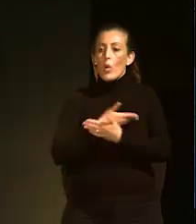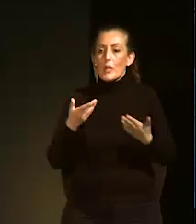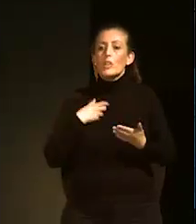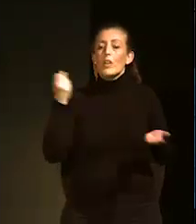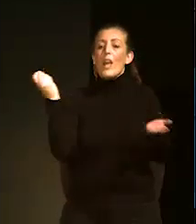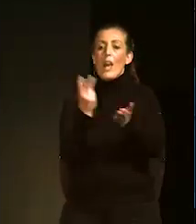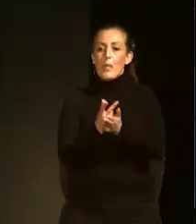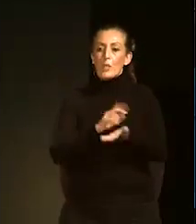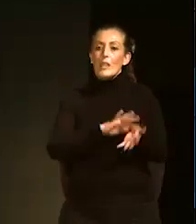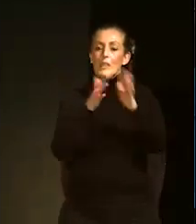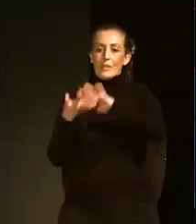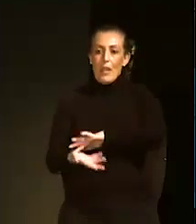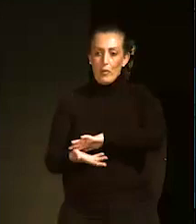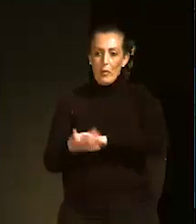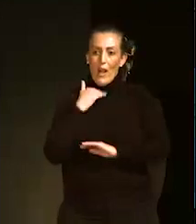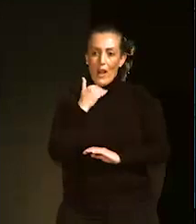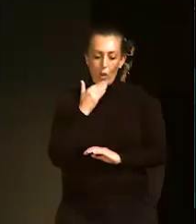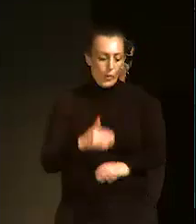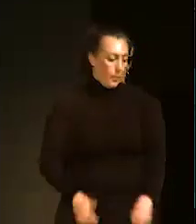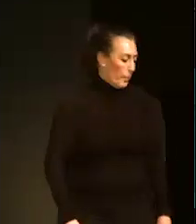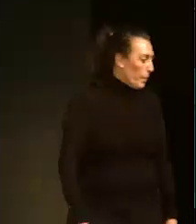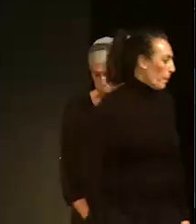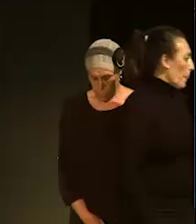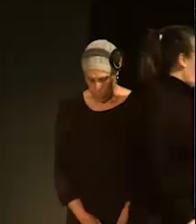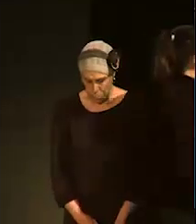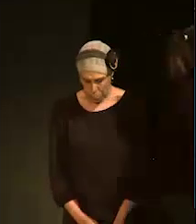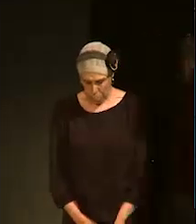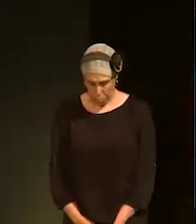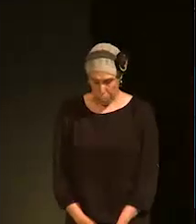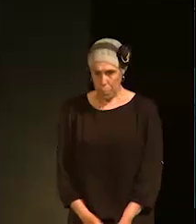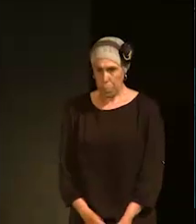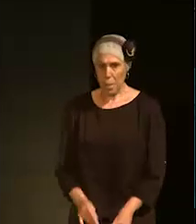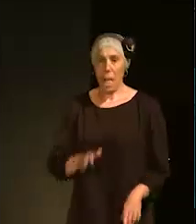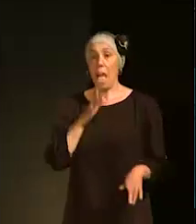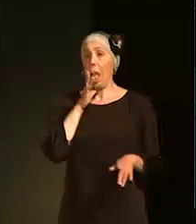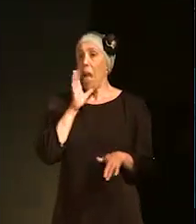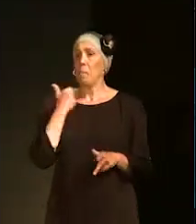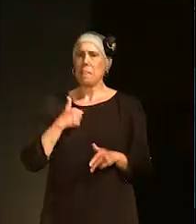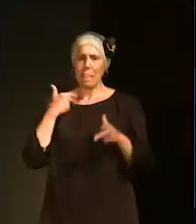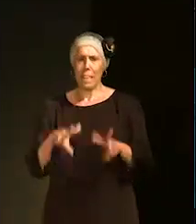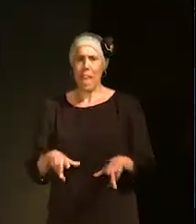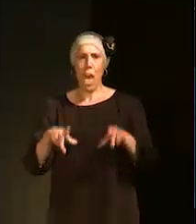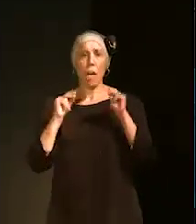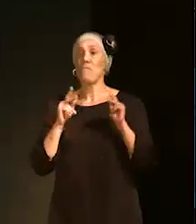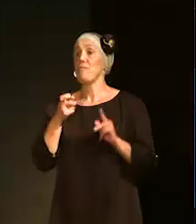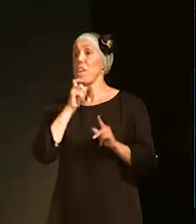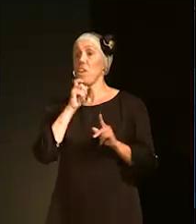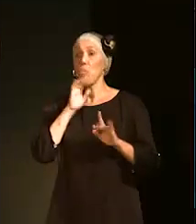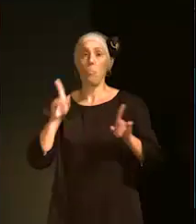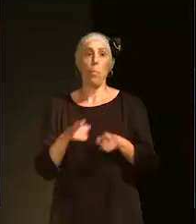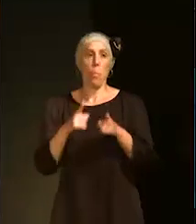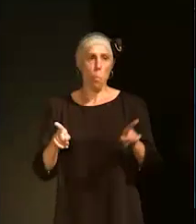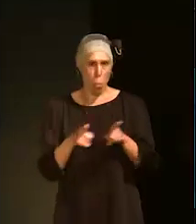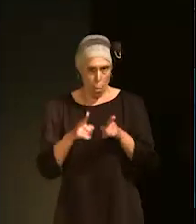y transformar algo en la comunidad vamos a cerrar ahora con la música